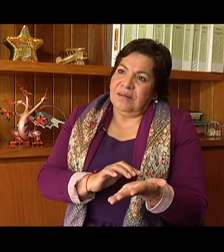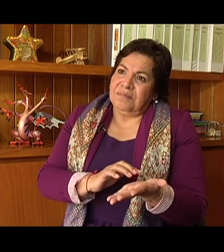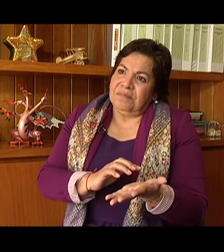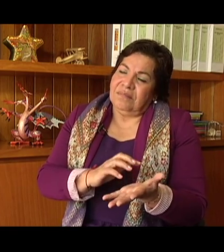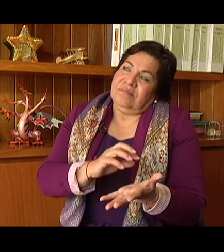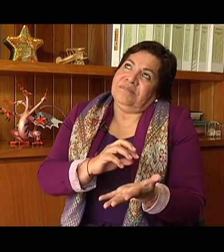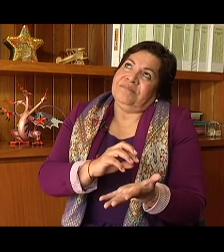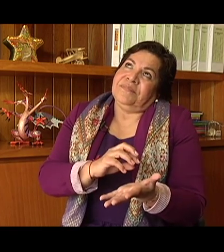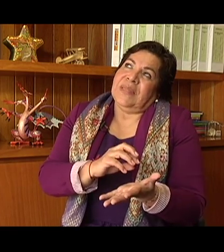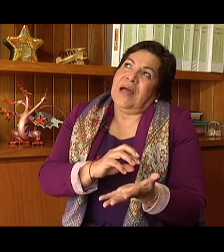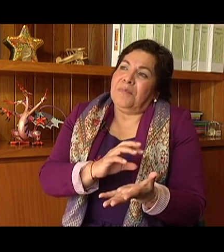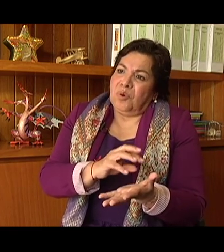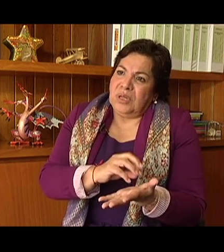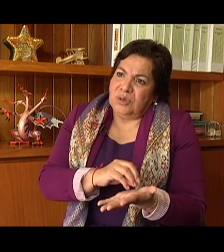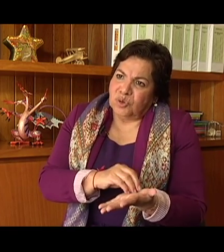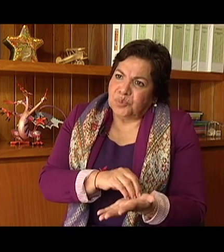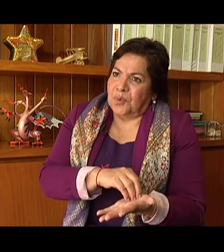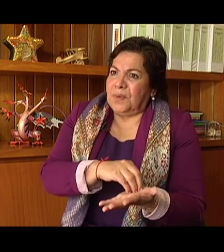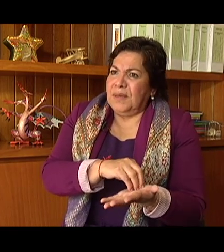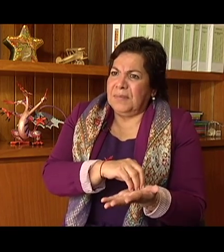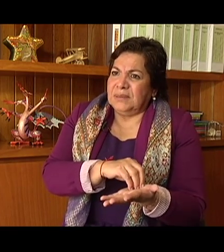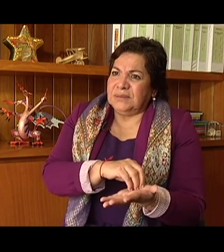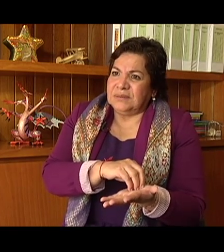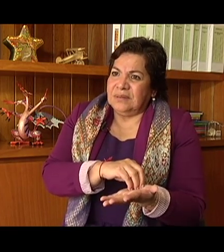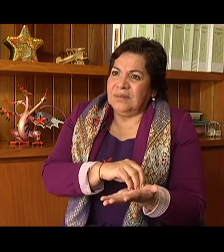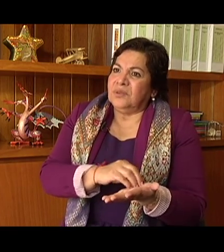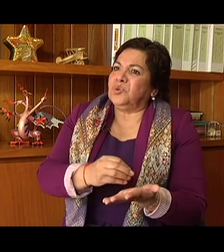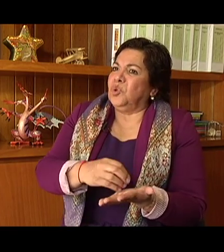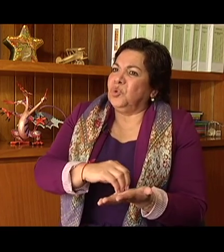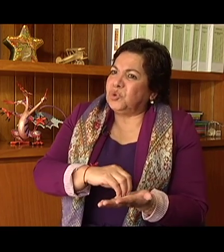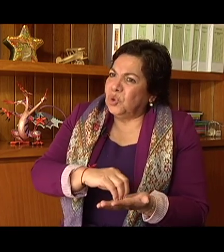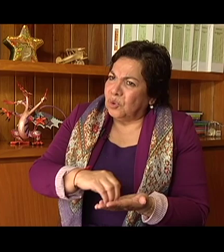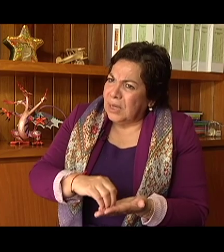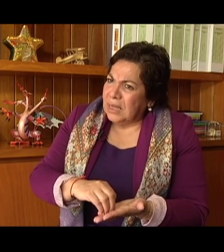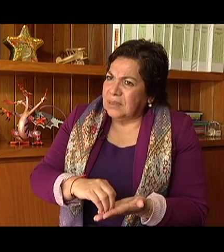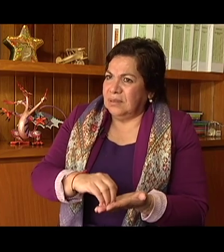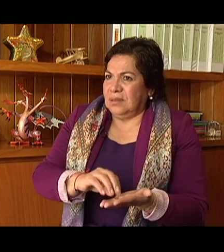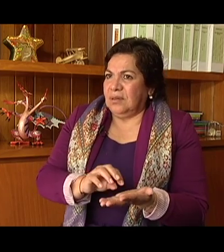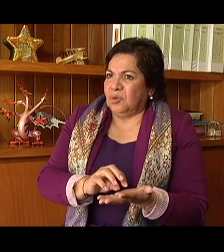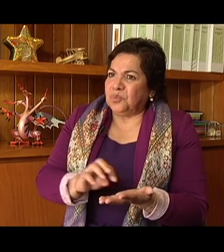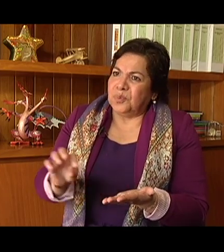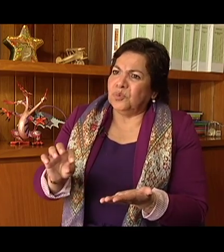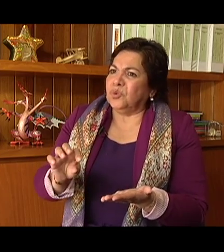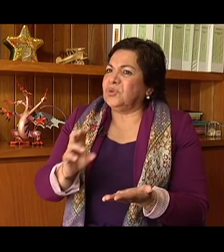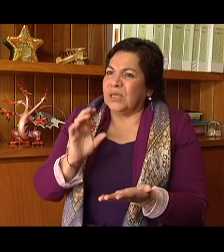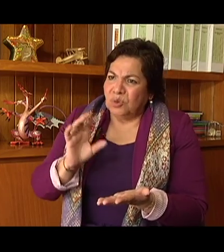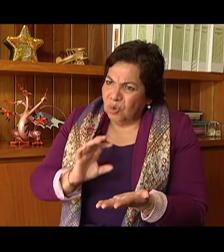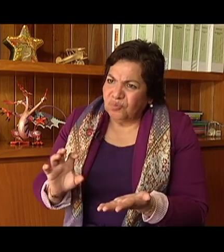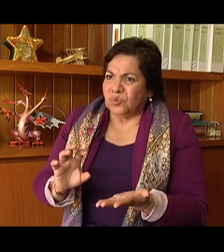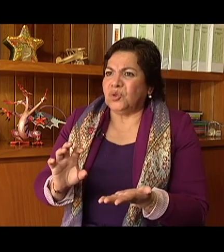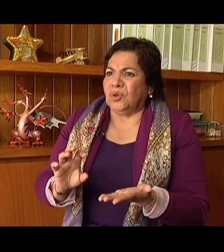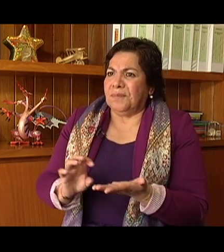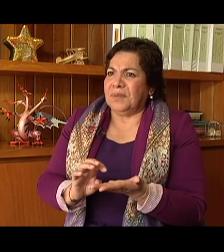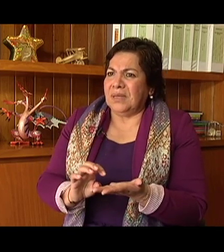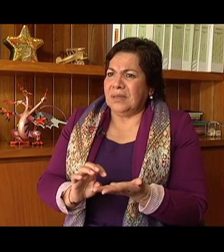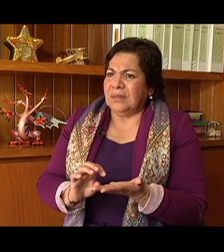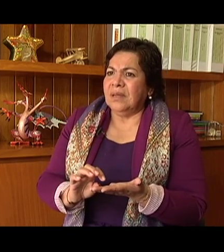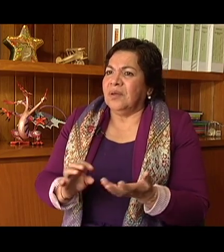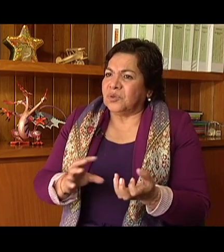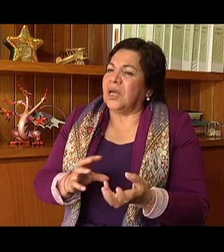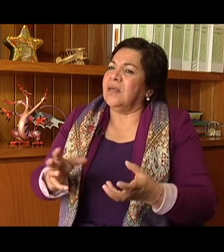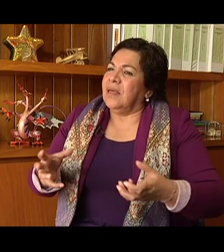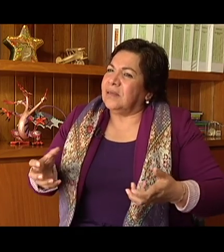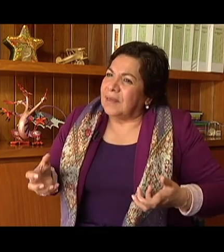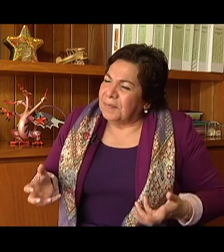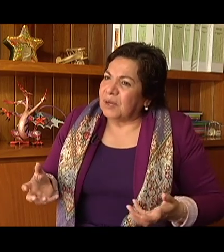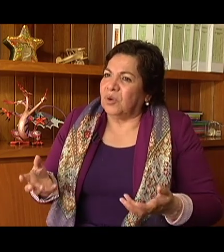el abolir los problemas, solucionar los puntos que no funcionan bien,